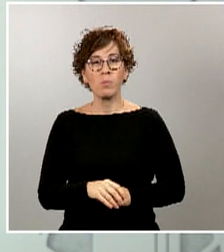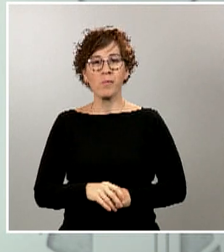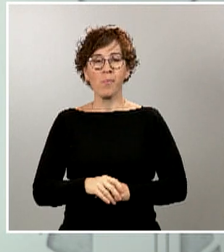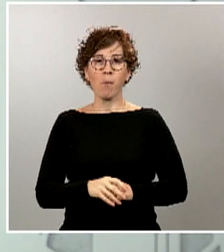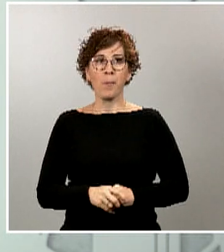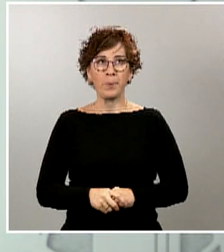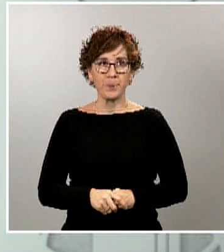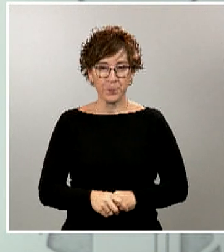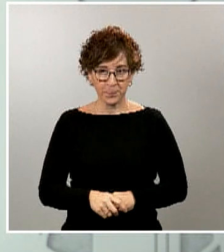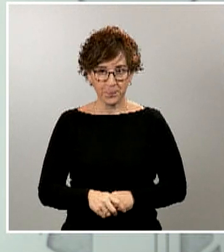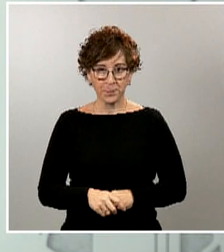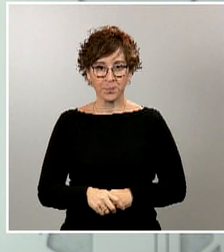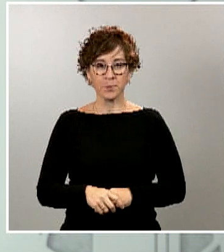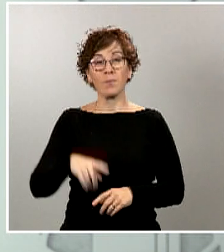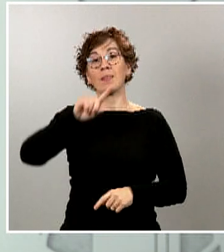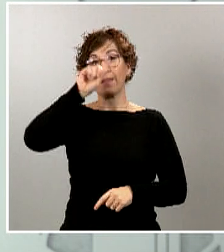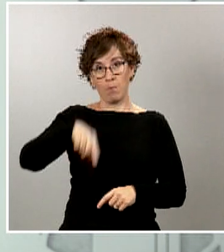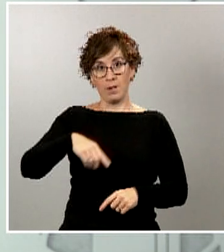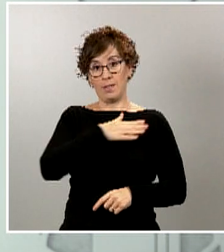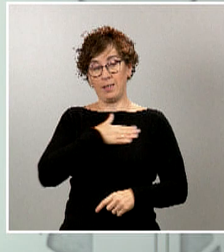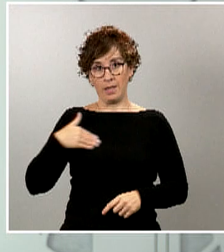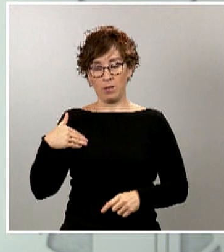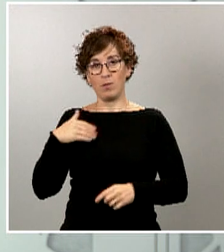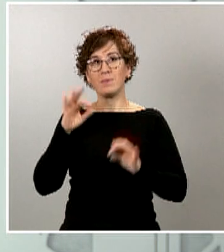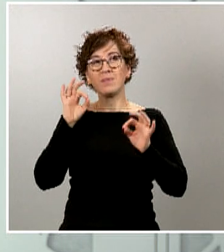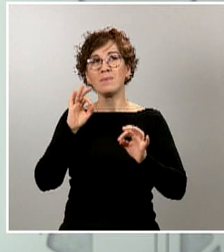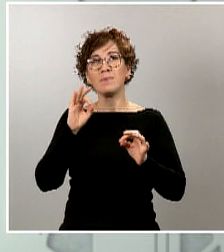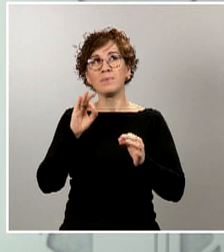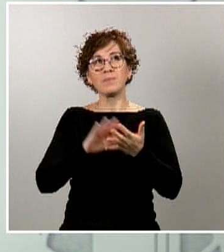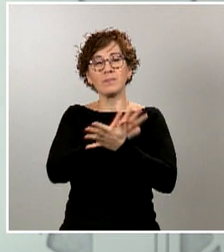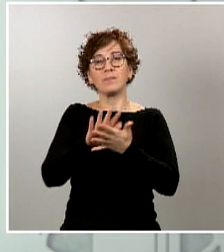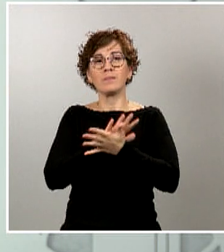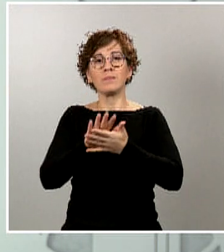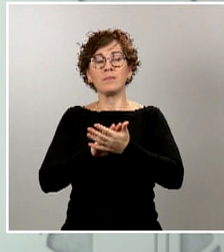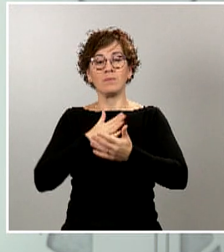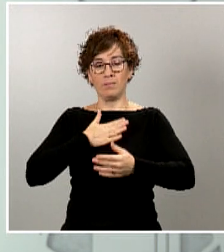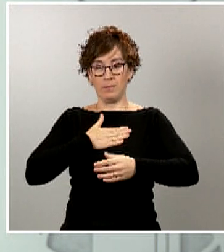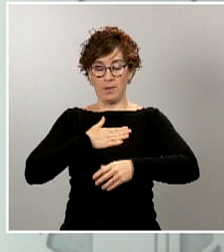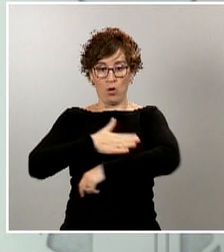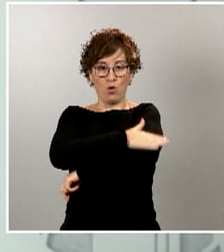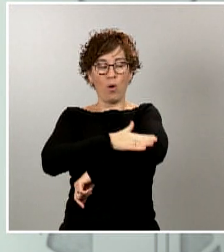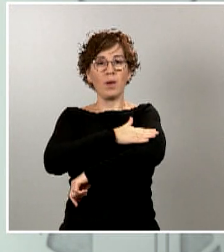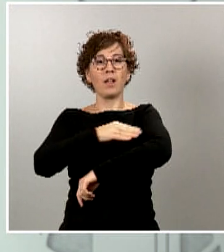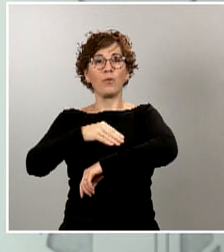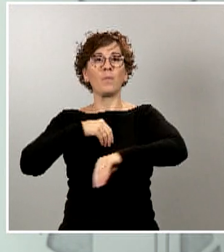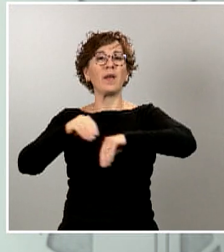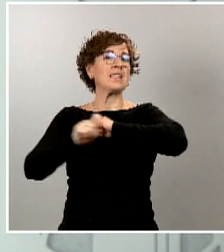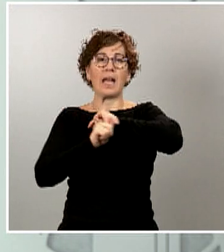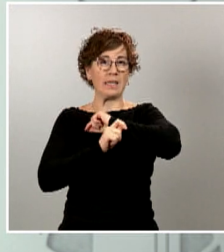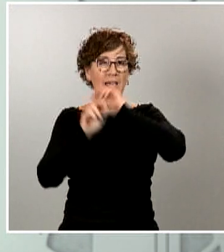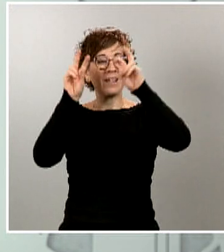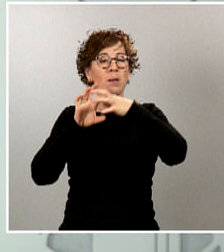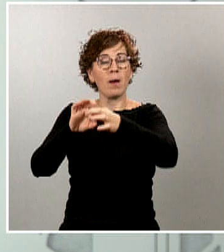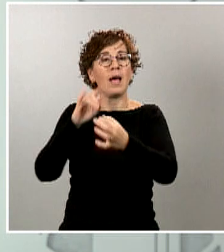Quería también, en cuarto lugar, referirme a la estrategia del Gobierno por lo que respecta a los test de diagnóstico,